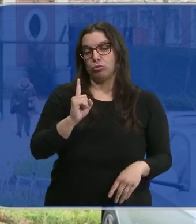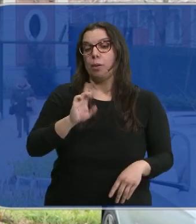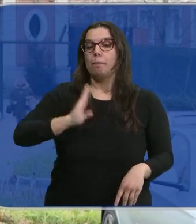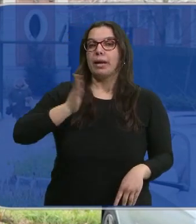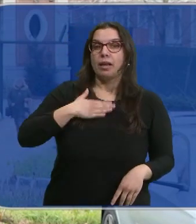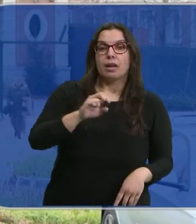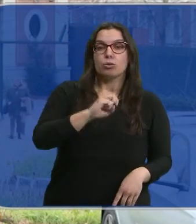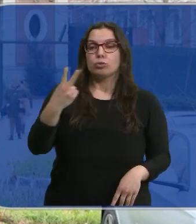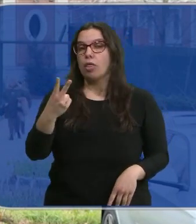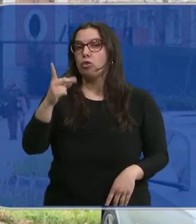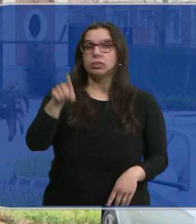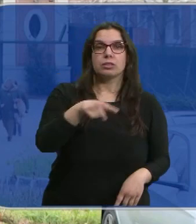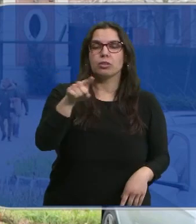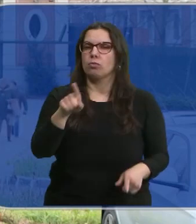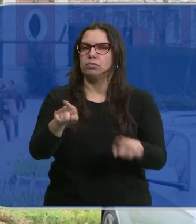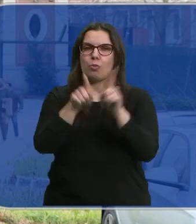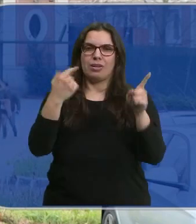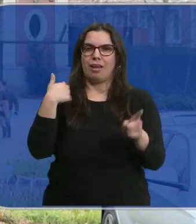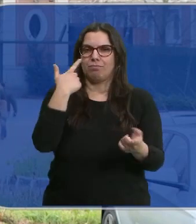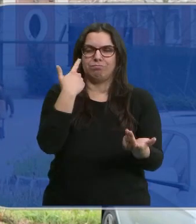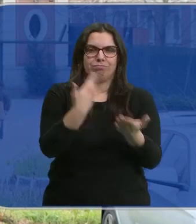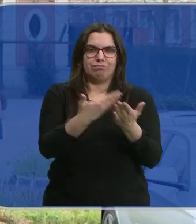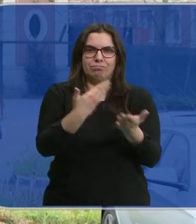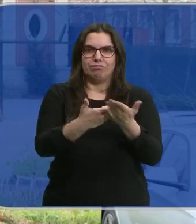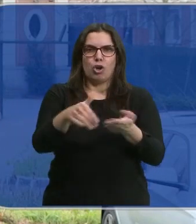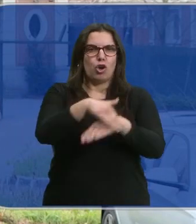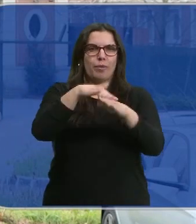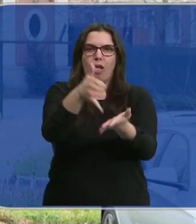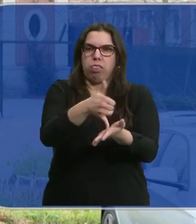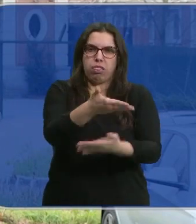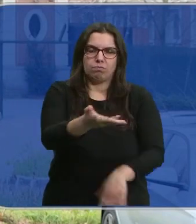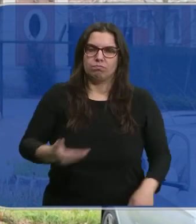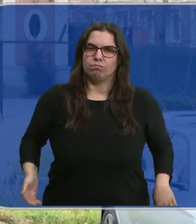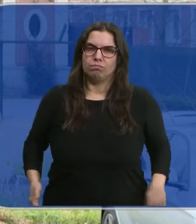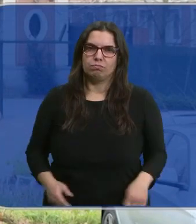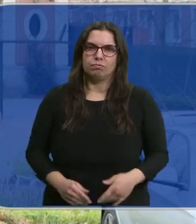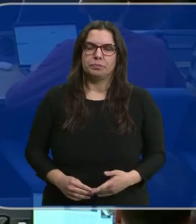que pase mañana, ya se ha demostrado la debilidad del Ejecutivo.